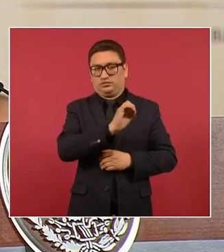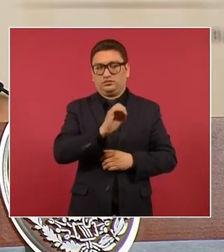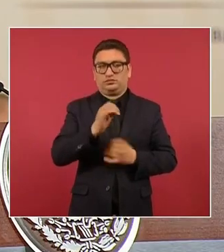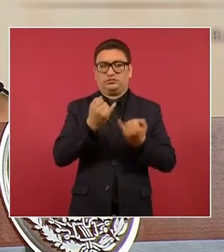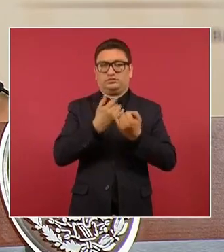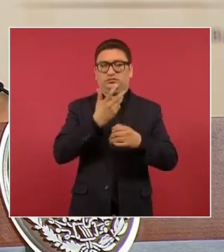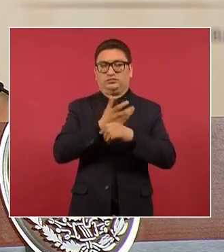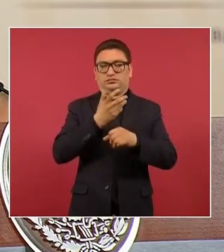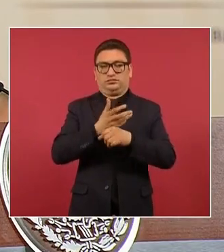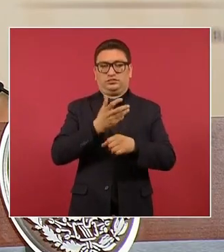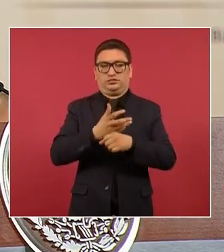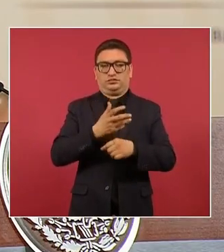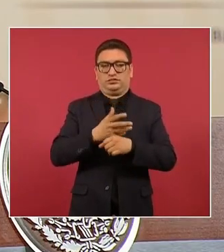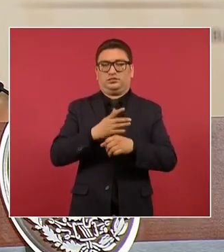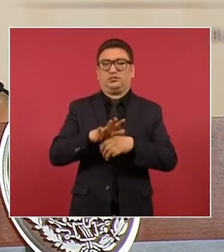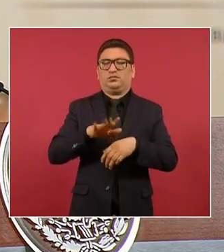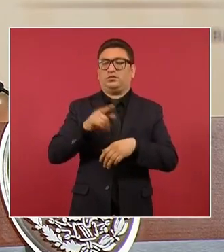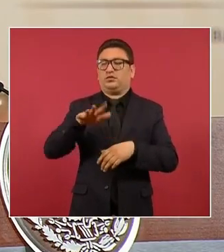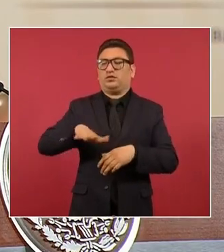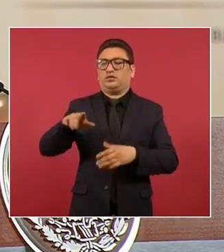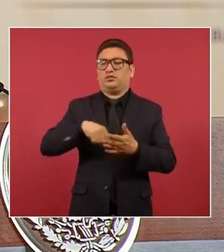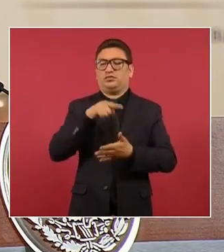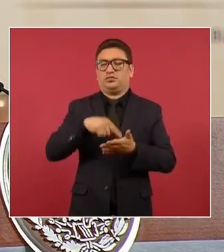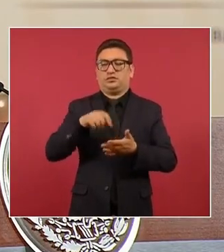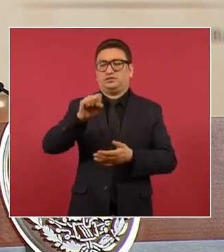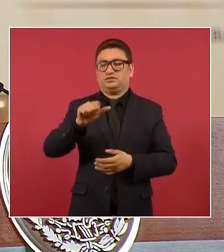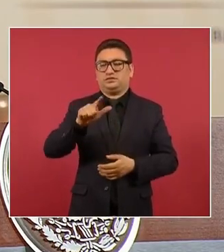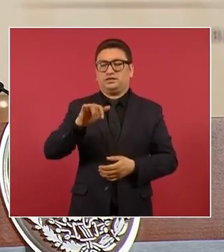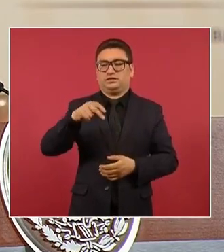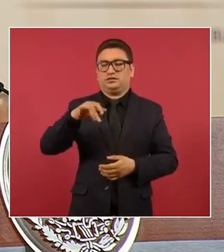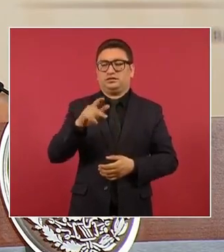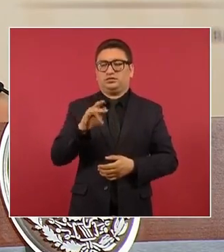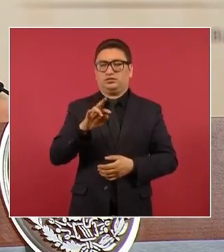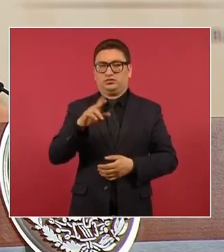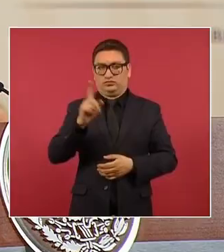Estados Unidos, por Salina Cruz, a Asia,